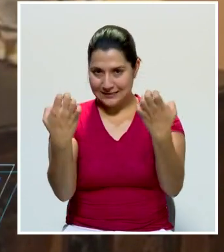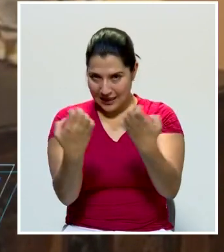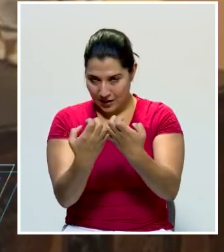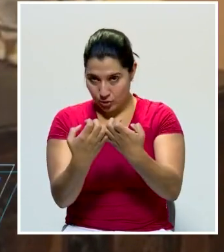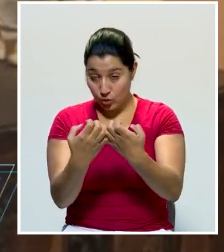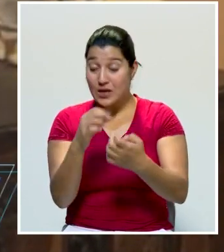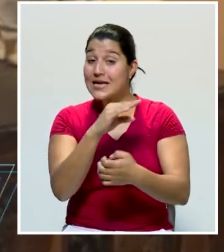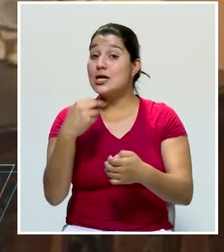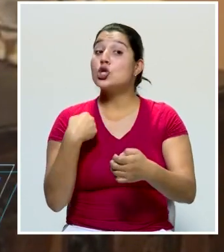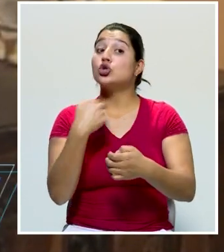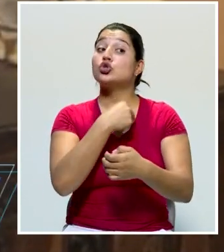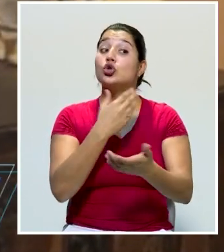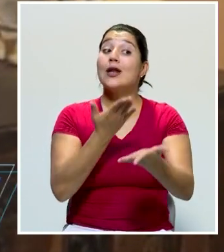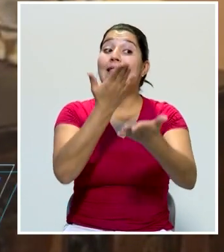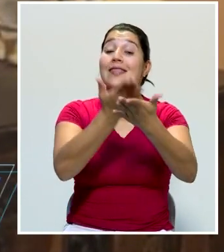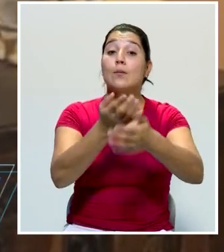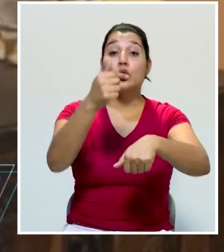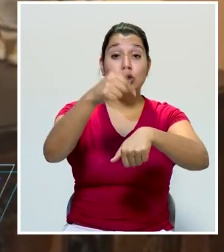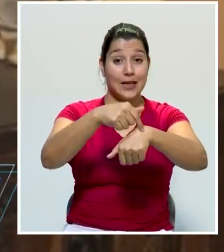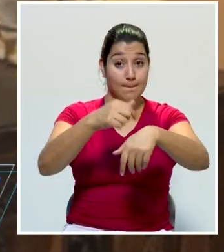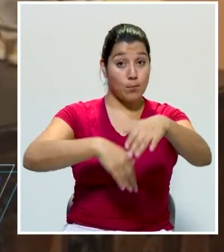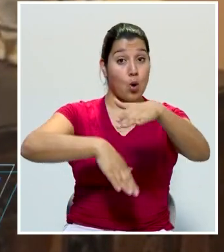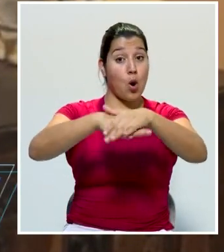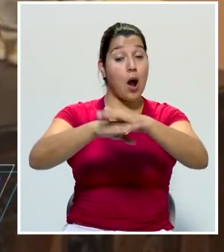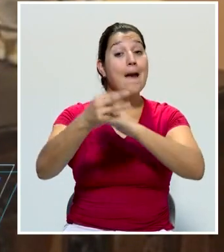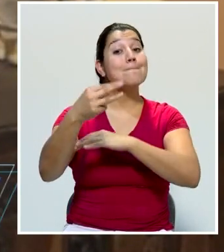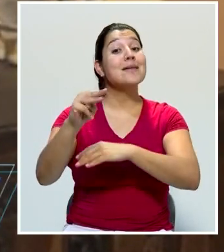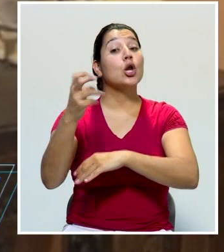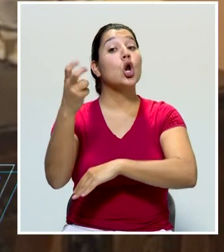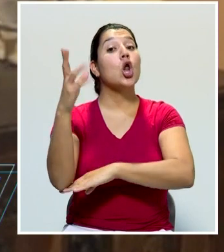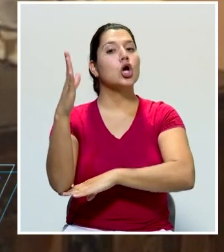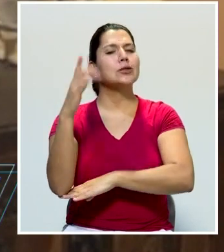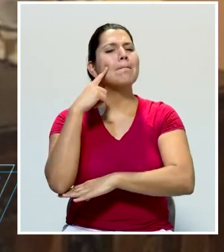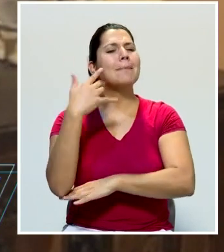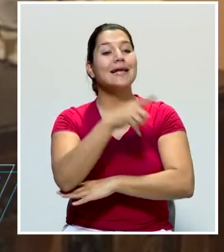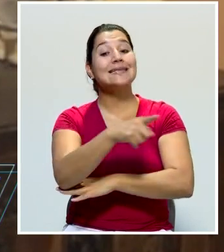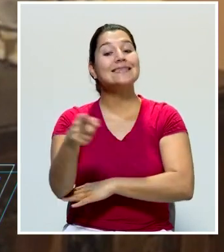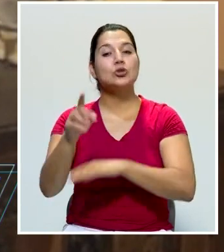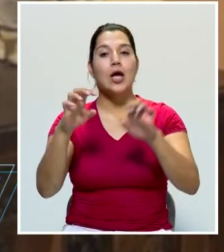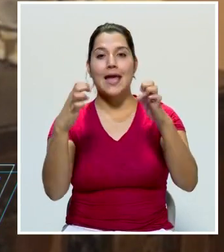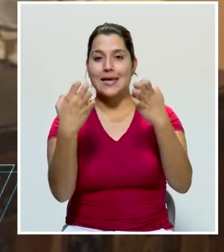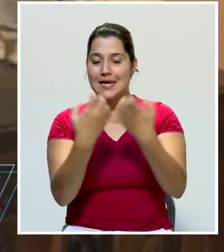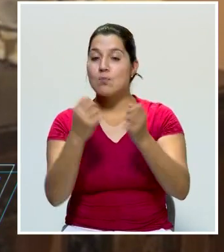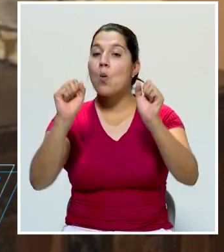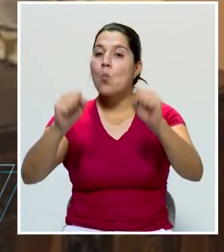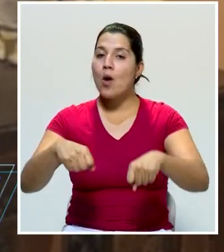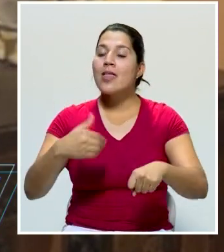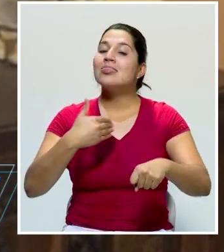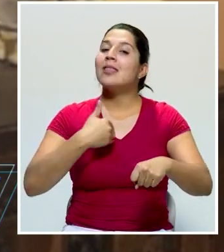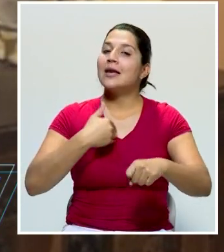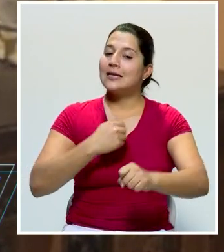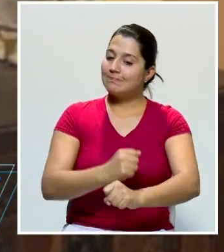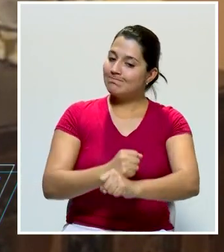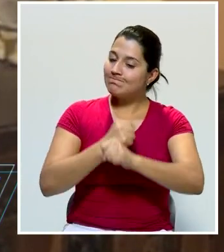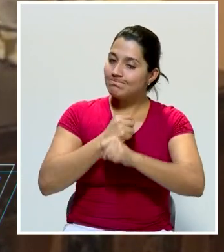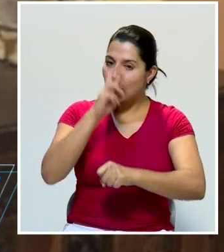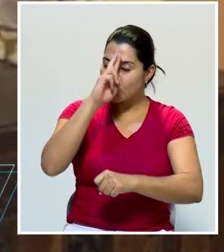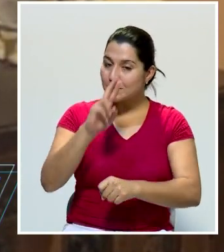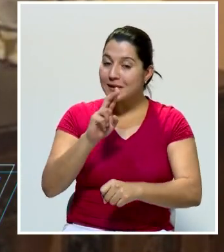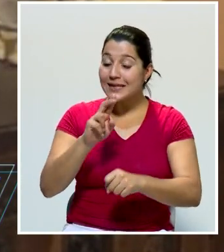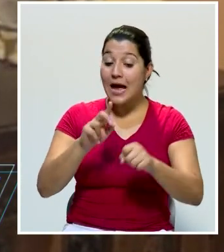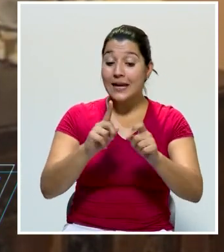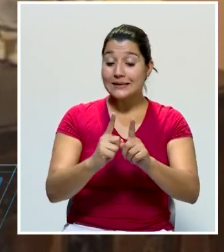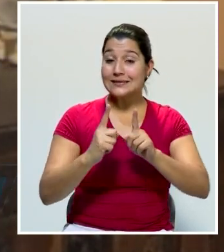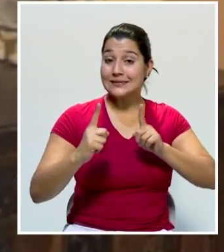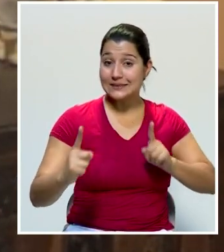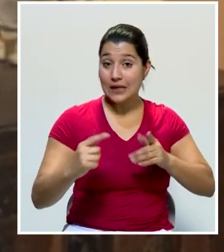dando hasta el miércoles al mediodía para que los equipos puedan garantizar el distanciamiento social de previo